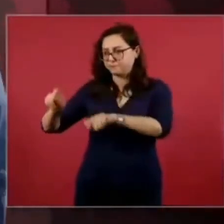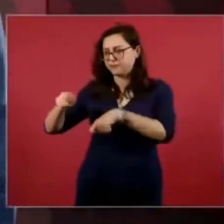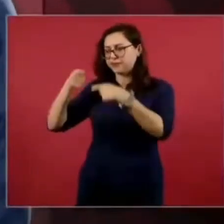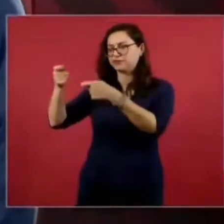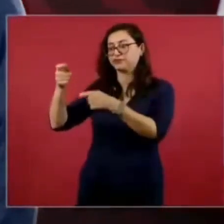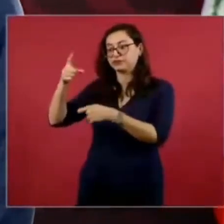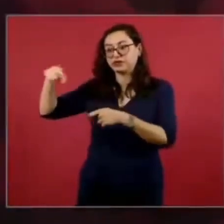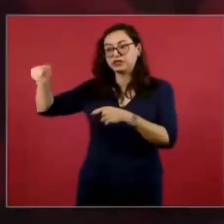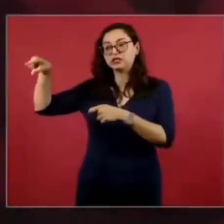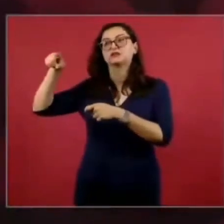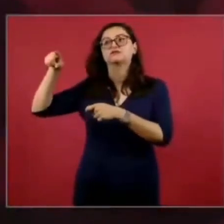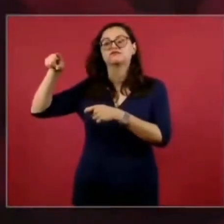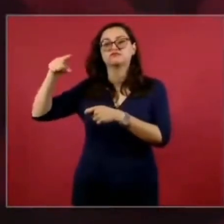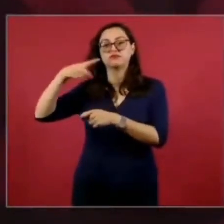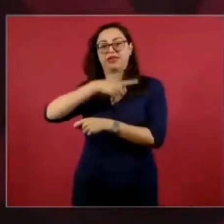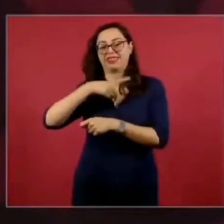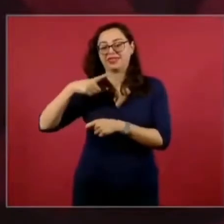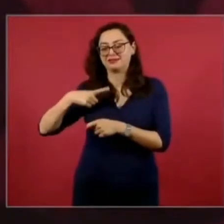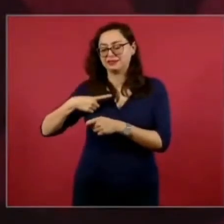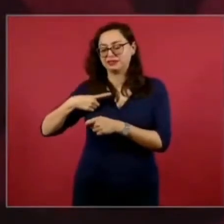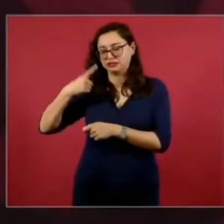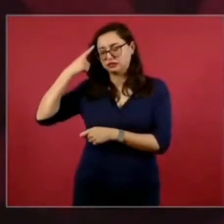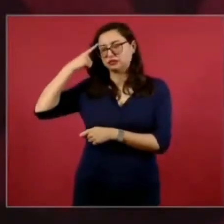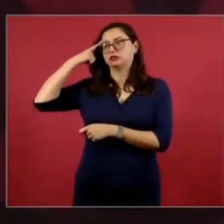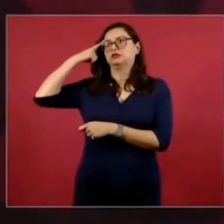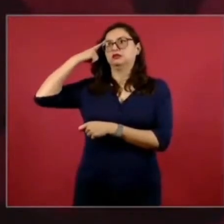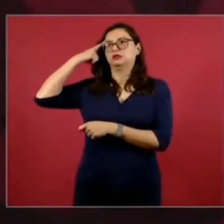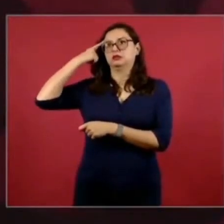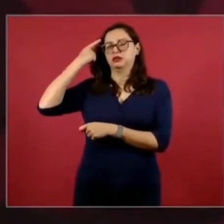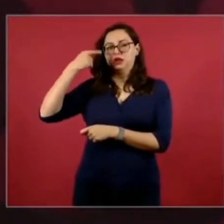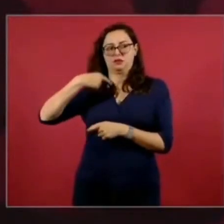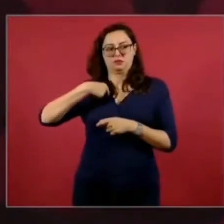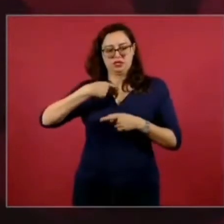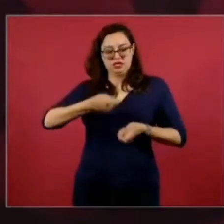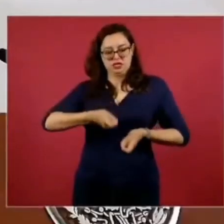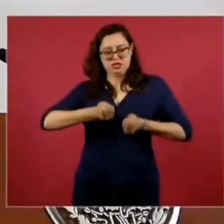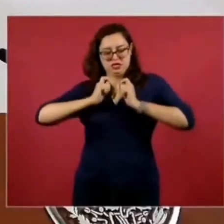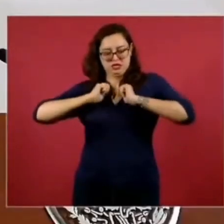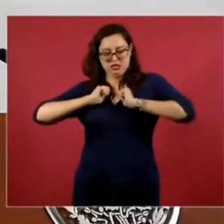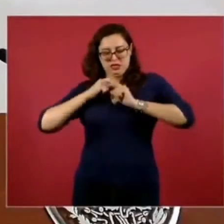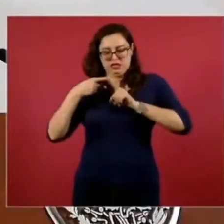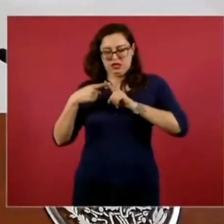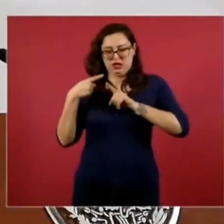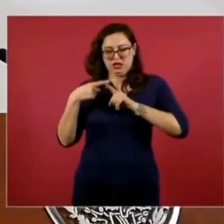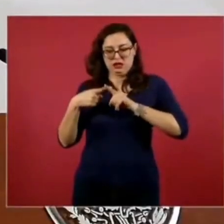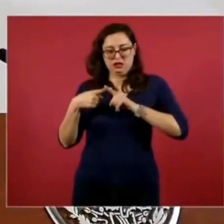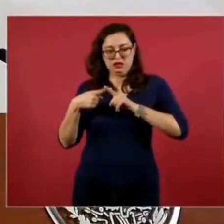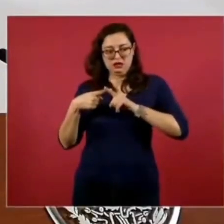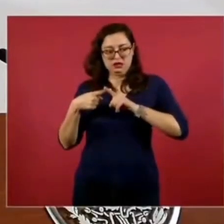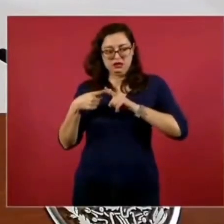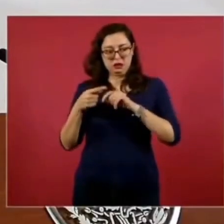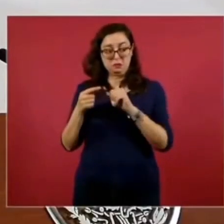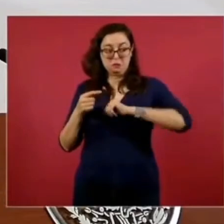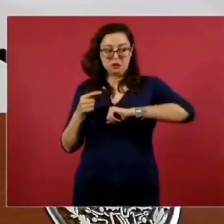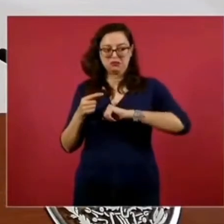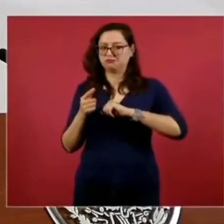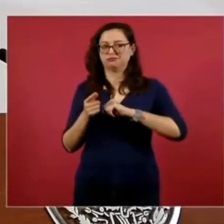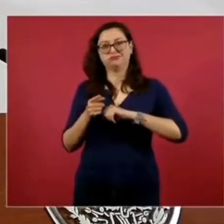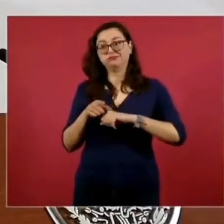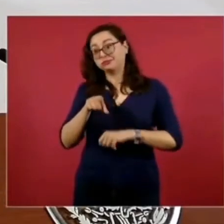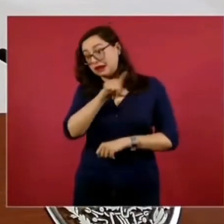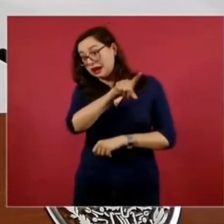a a tener presente que fueron los ciudadanos los que lo los